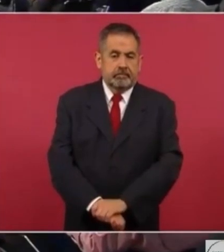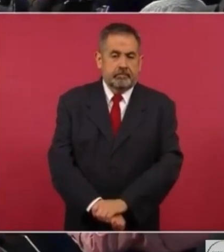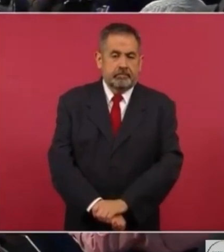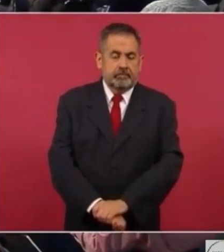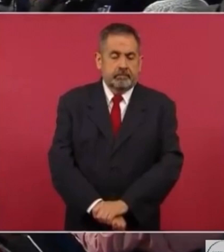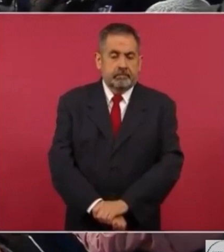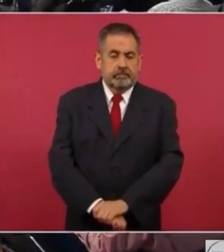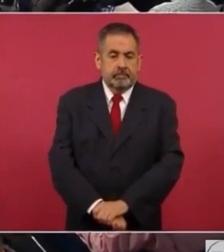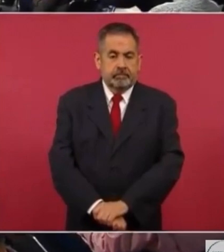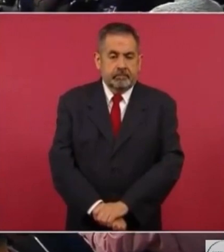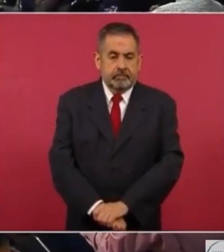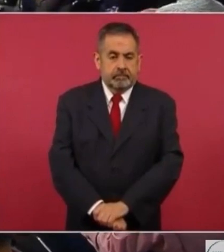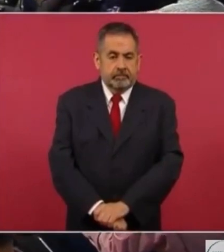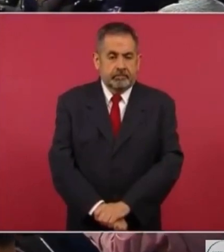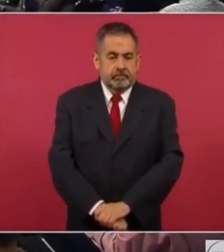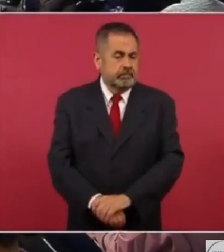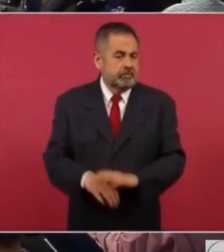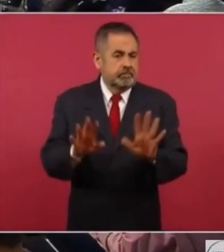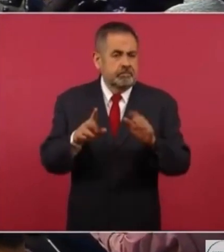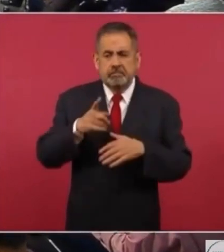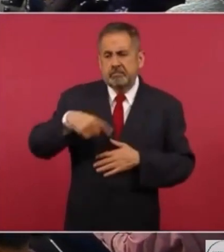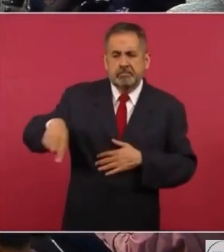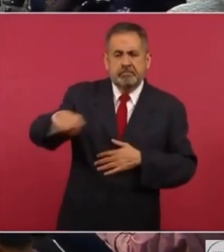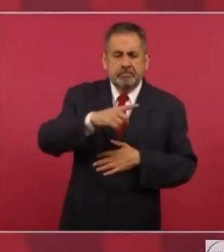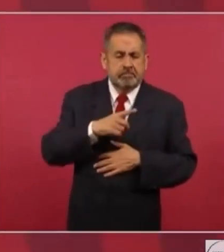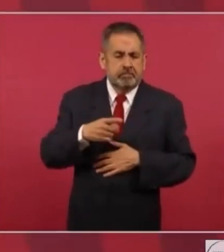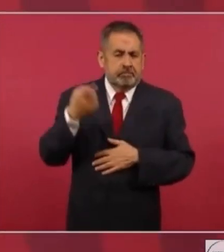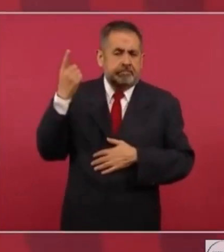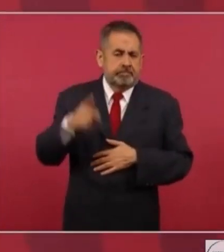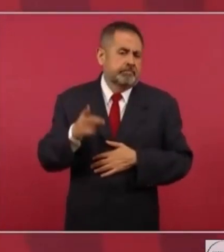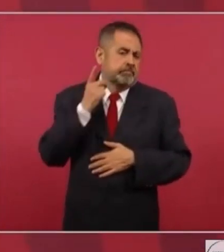Pues lo que digan los legisladores.